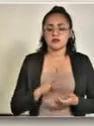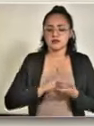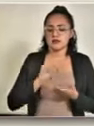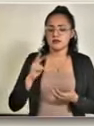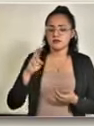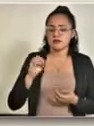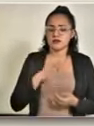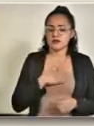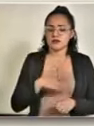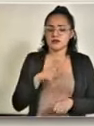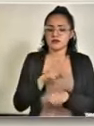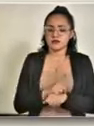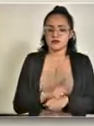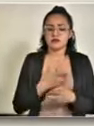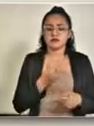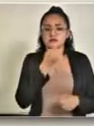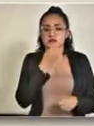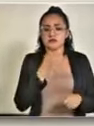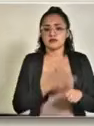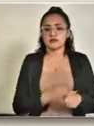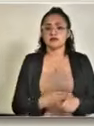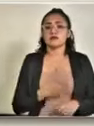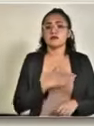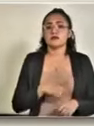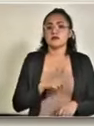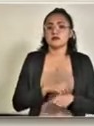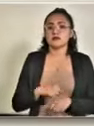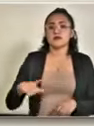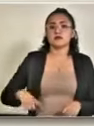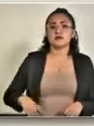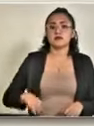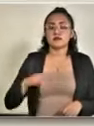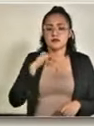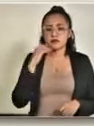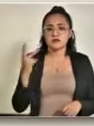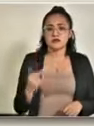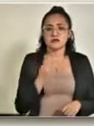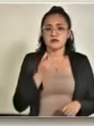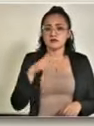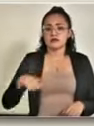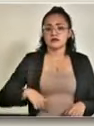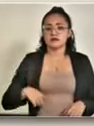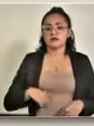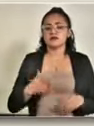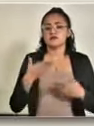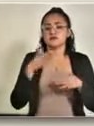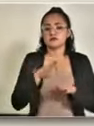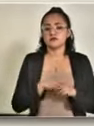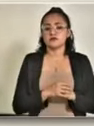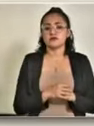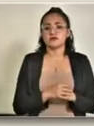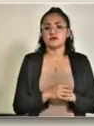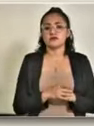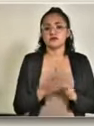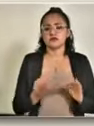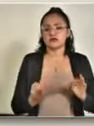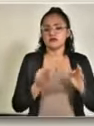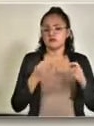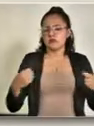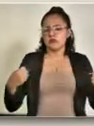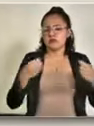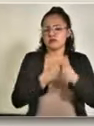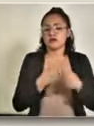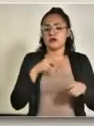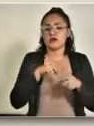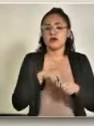Gracias, Vero. Buenos días. Buenos días, secretarios. Buenos días, gobernador. Quisiera preguntarle, gobernador, respecto a un enfrentamiento que ayer